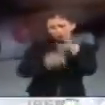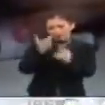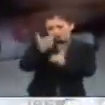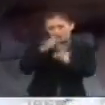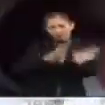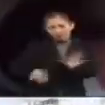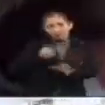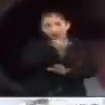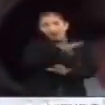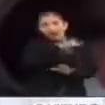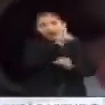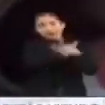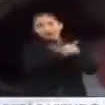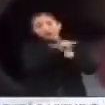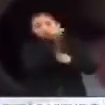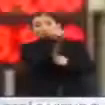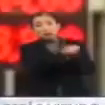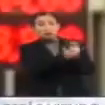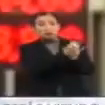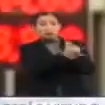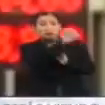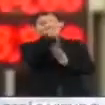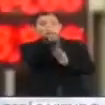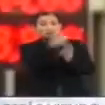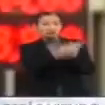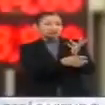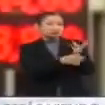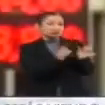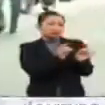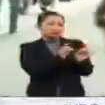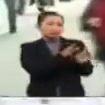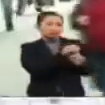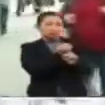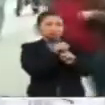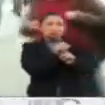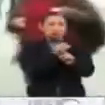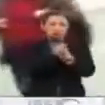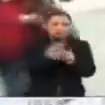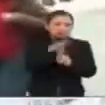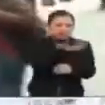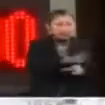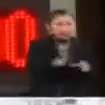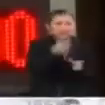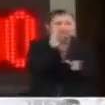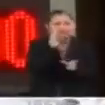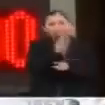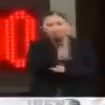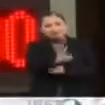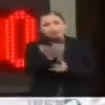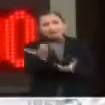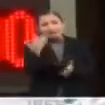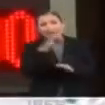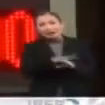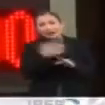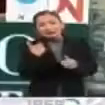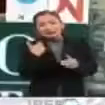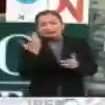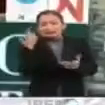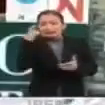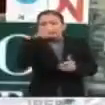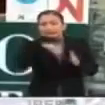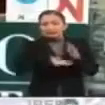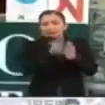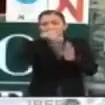bien hay problemas de otra naturaleza que revelan la profunda